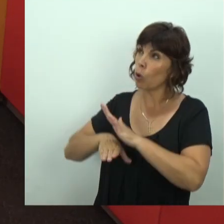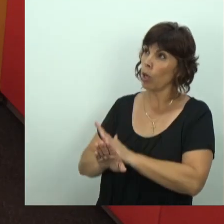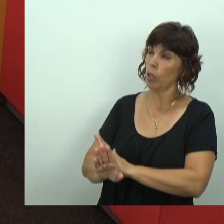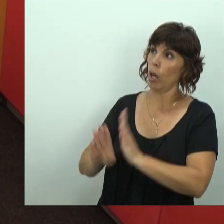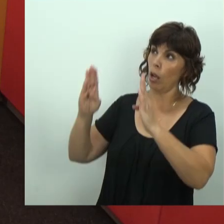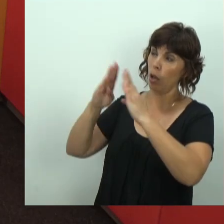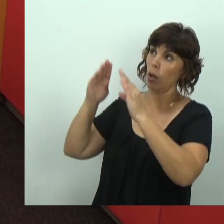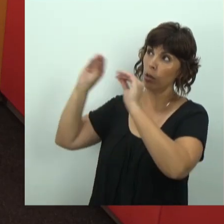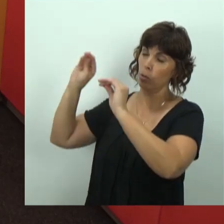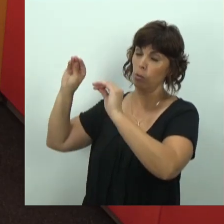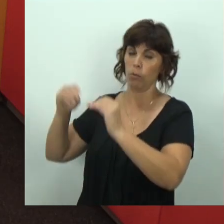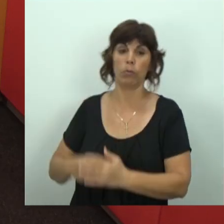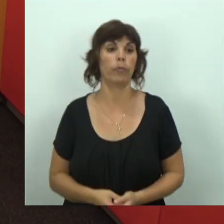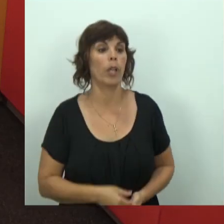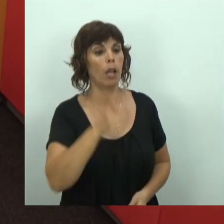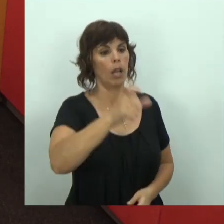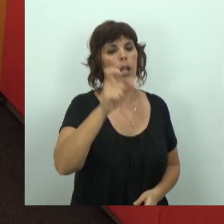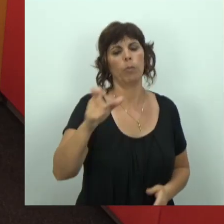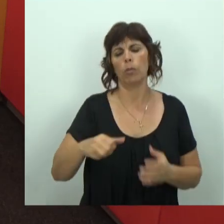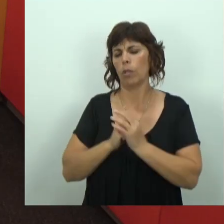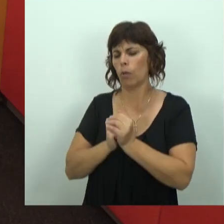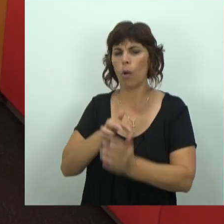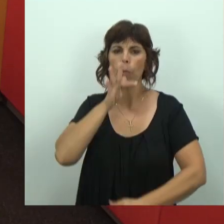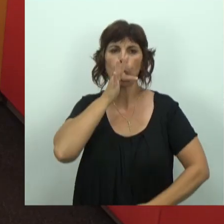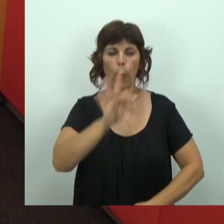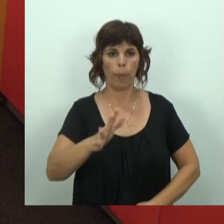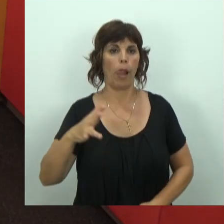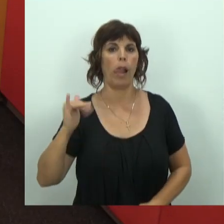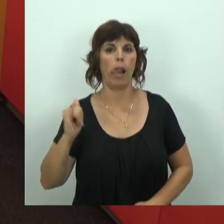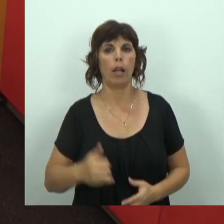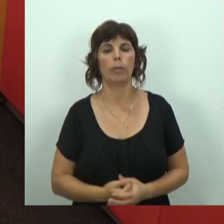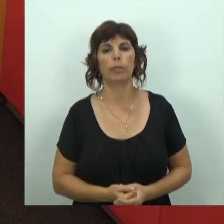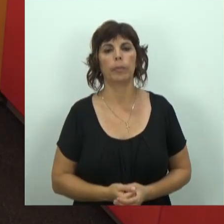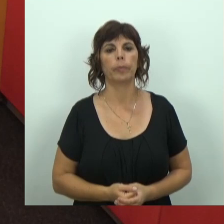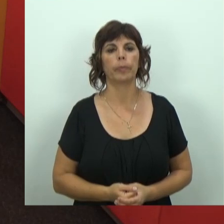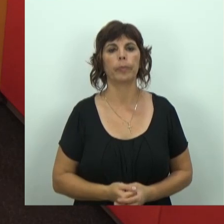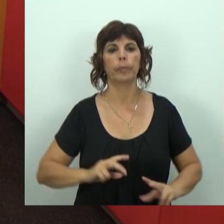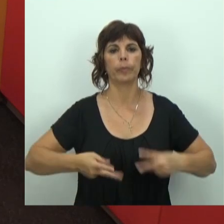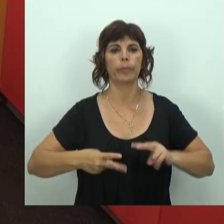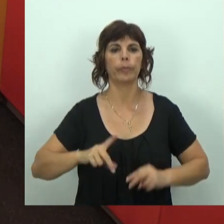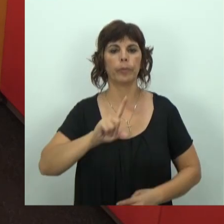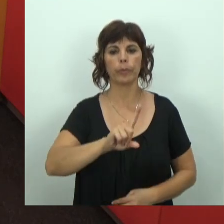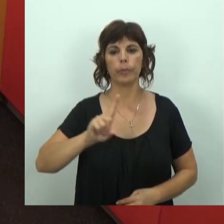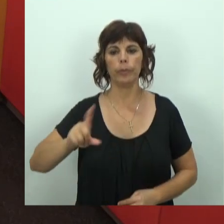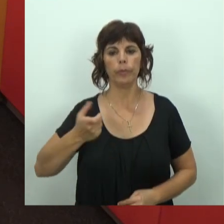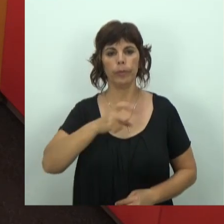Hay promesas sobre las personas que oran. Dice el Señor en Marcos 11:24.